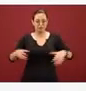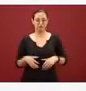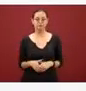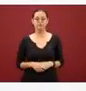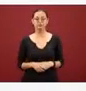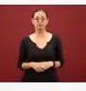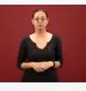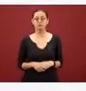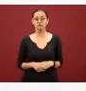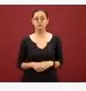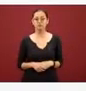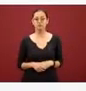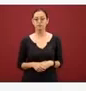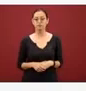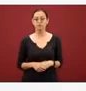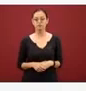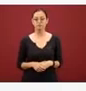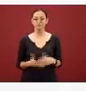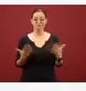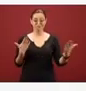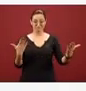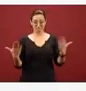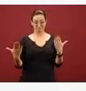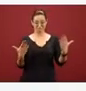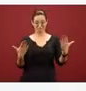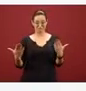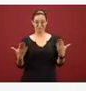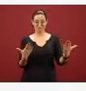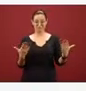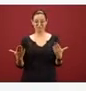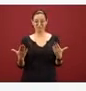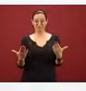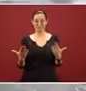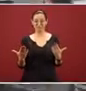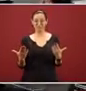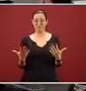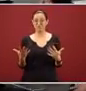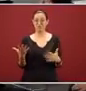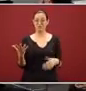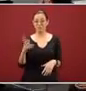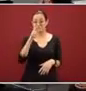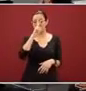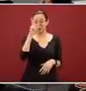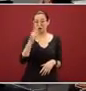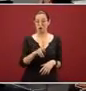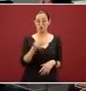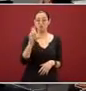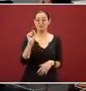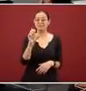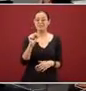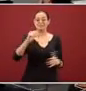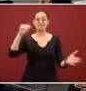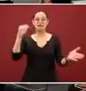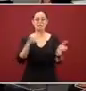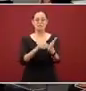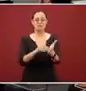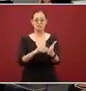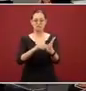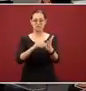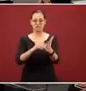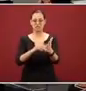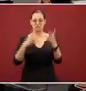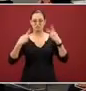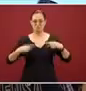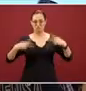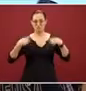Quiero hacer notar aquí la proporción, el tamaño. La escala máxima es 60,000 casos. Está ilustrado